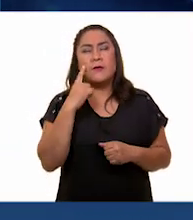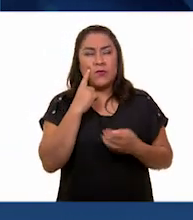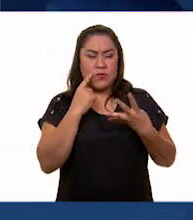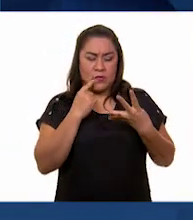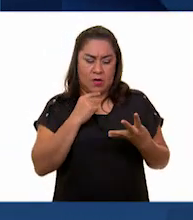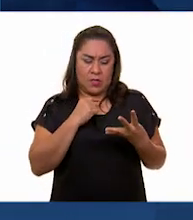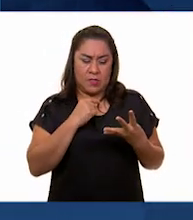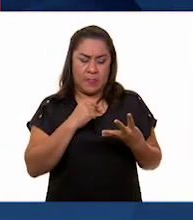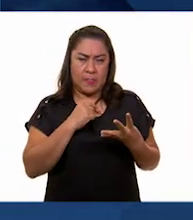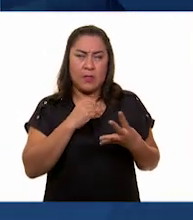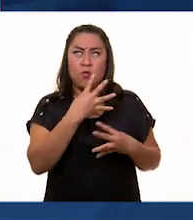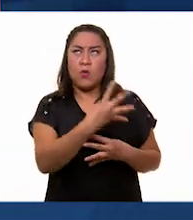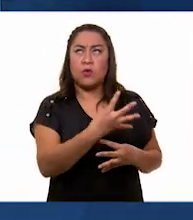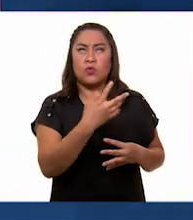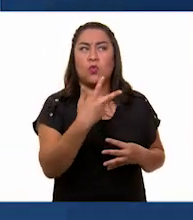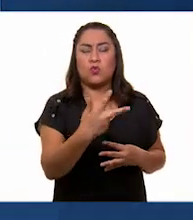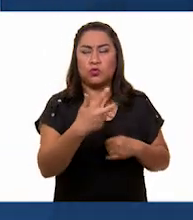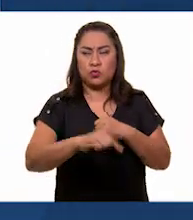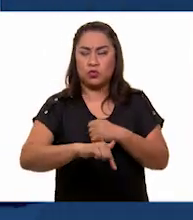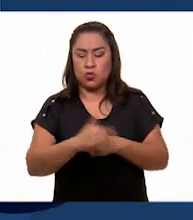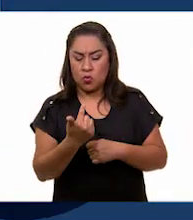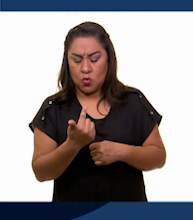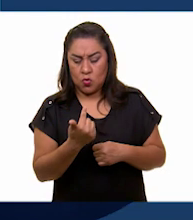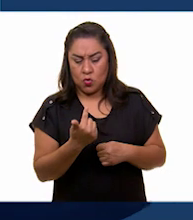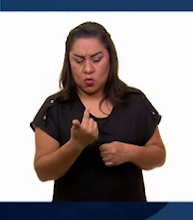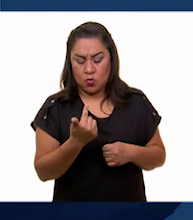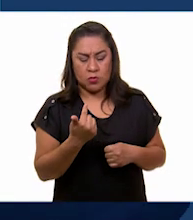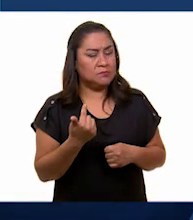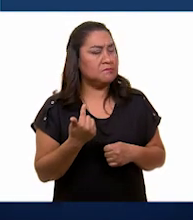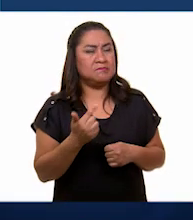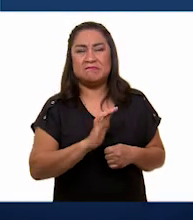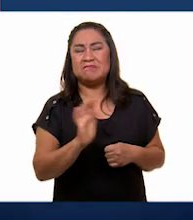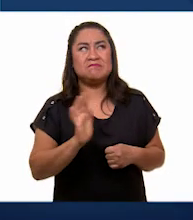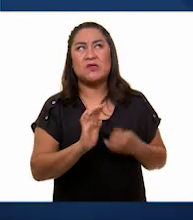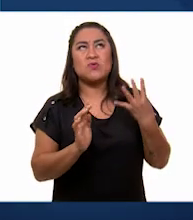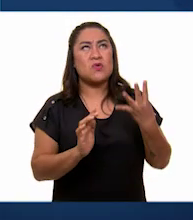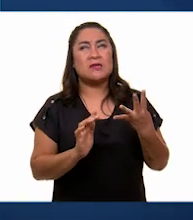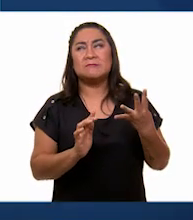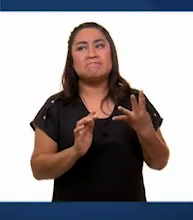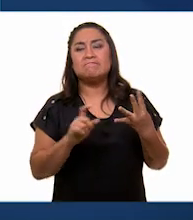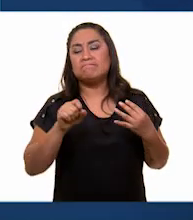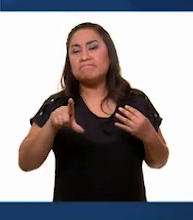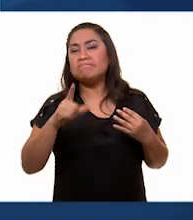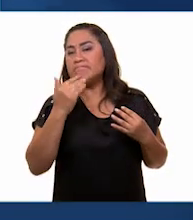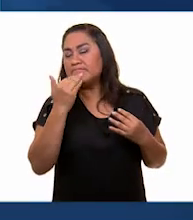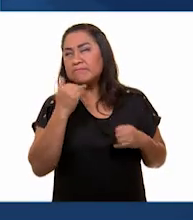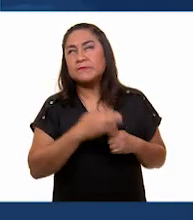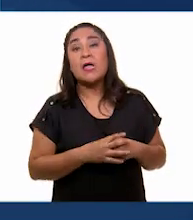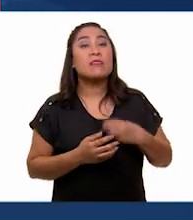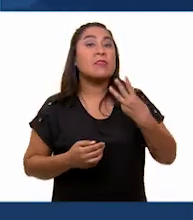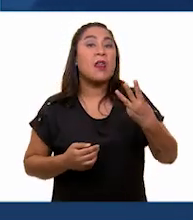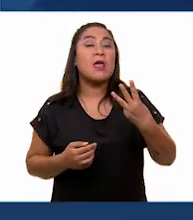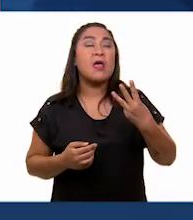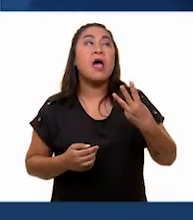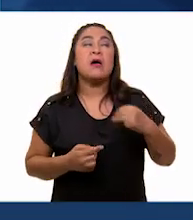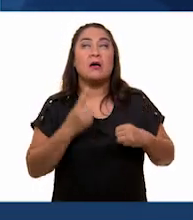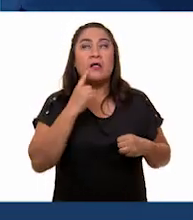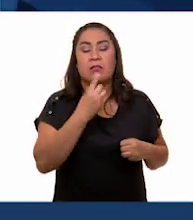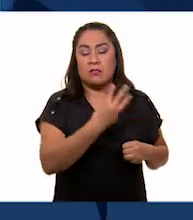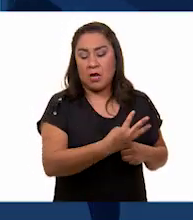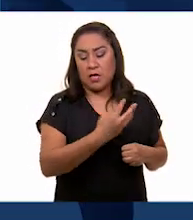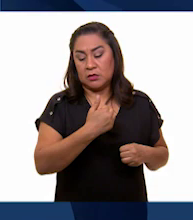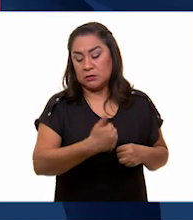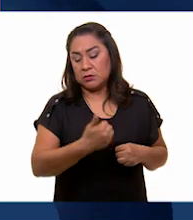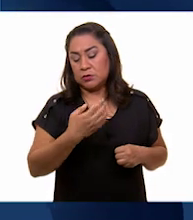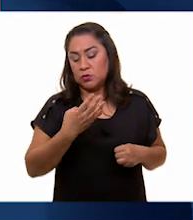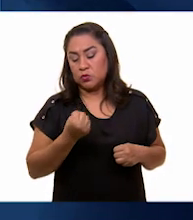son 4, 8, 12... No, tampoco está el 27. Múltiplos de 3 serán 3,